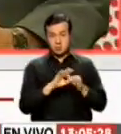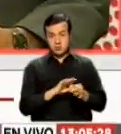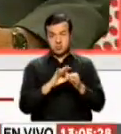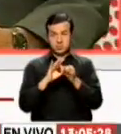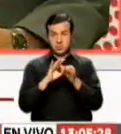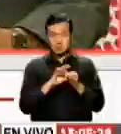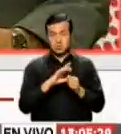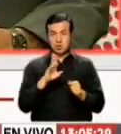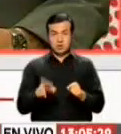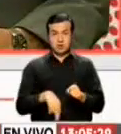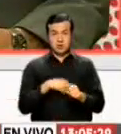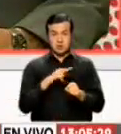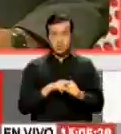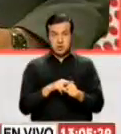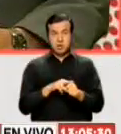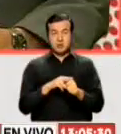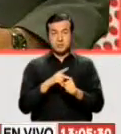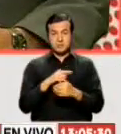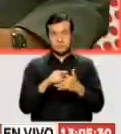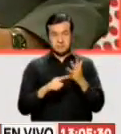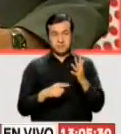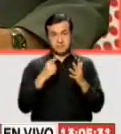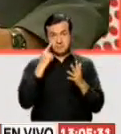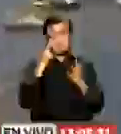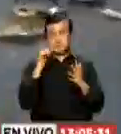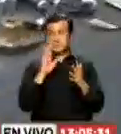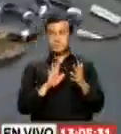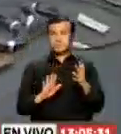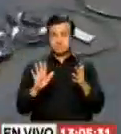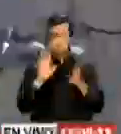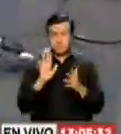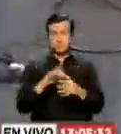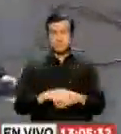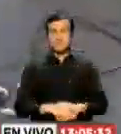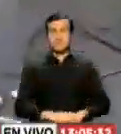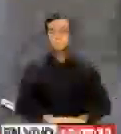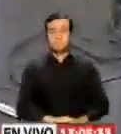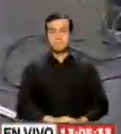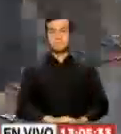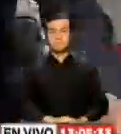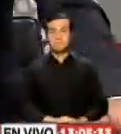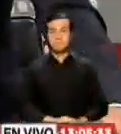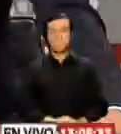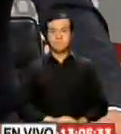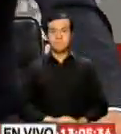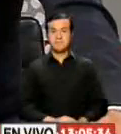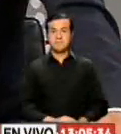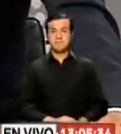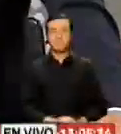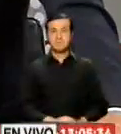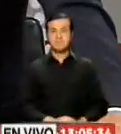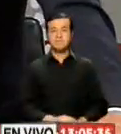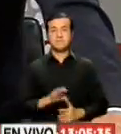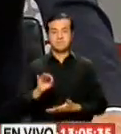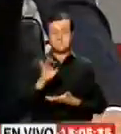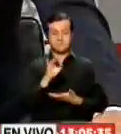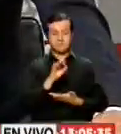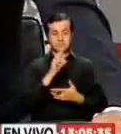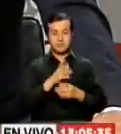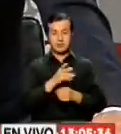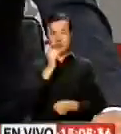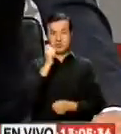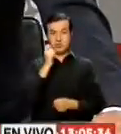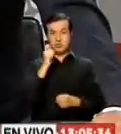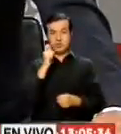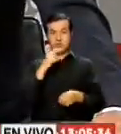concertación nacional tan anhelada por todos. César García, Telediario. Y los representantes de la Federación